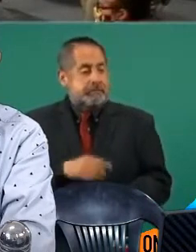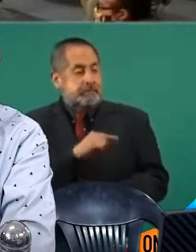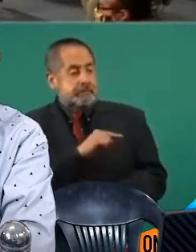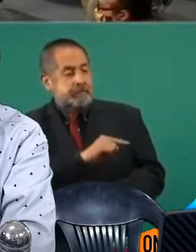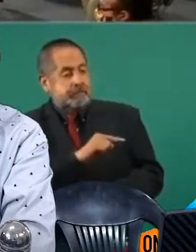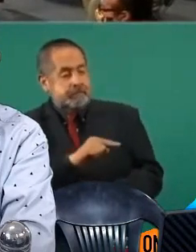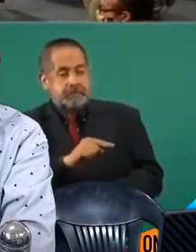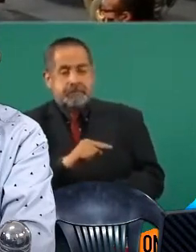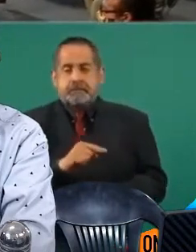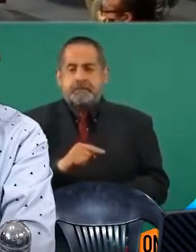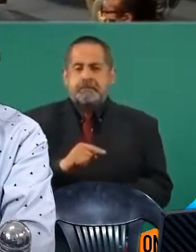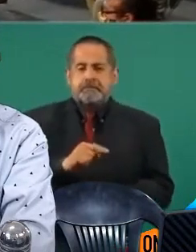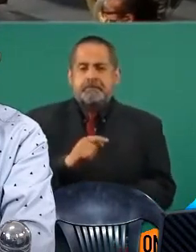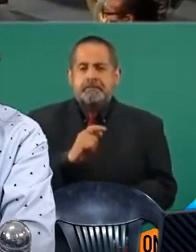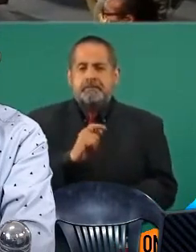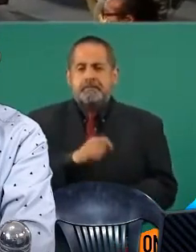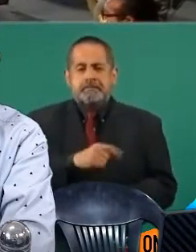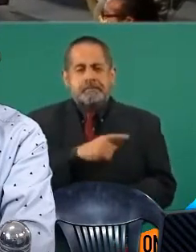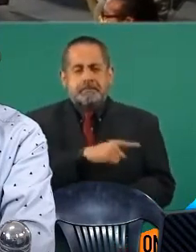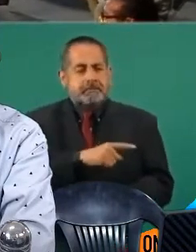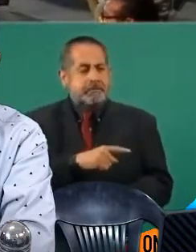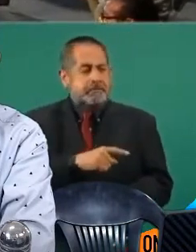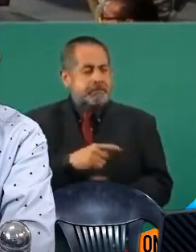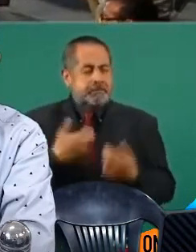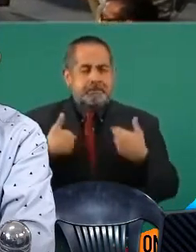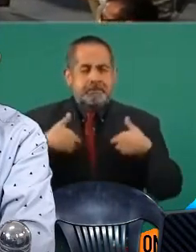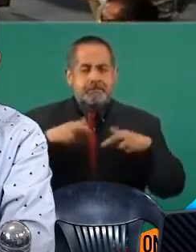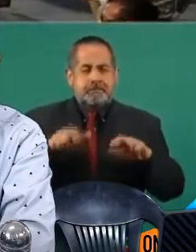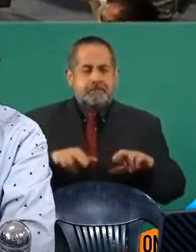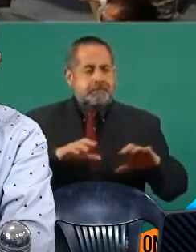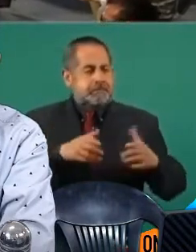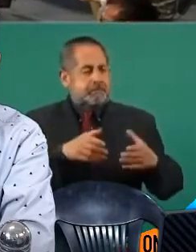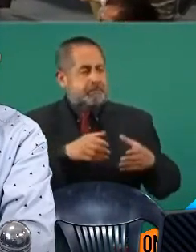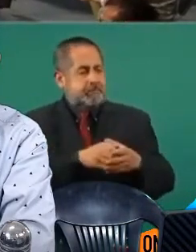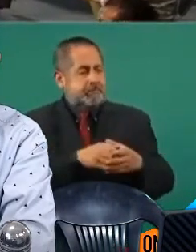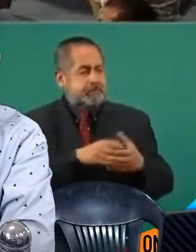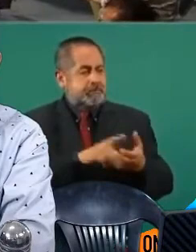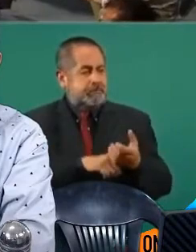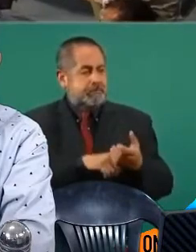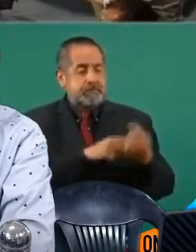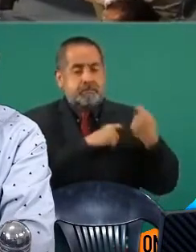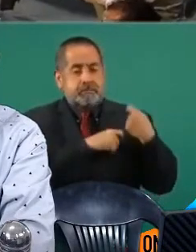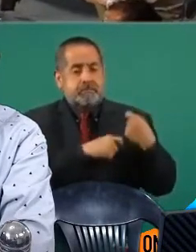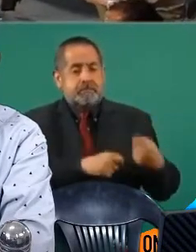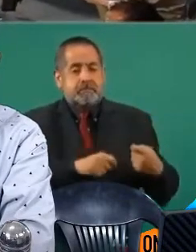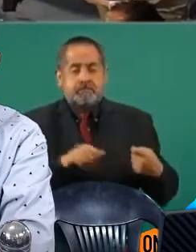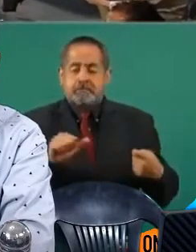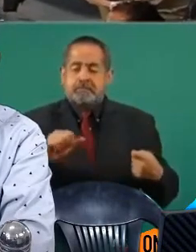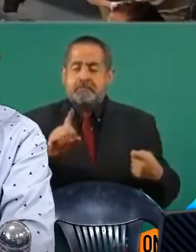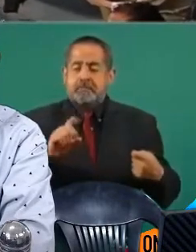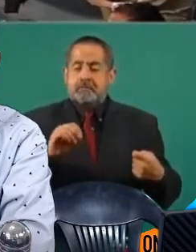representantes del partido de Adolfo López Mateos,